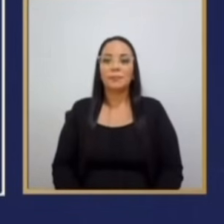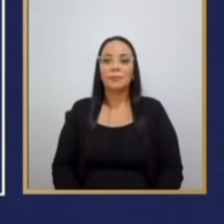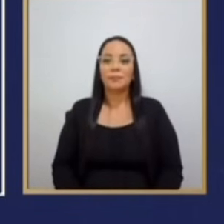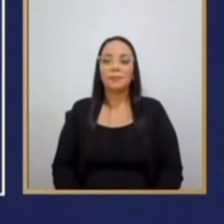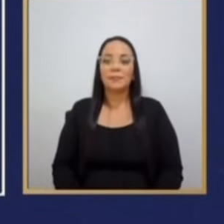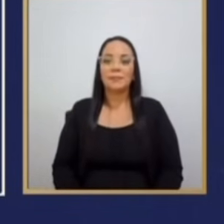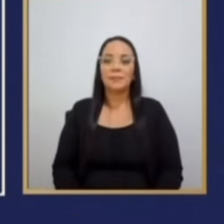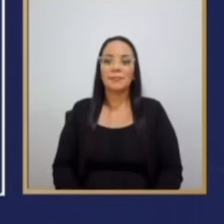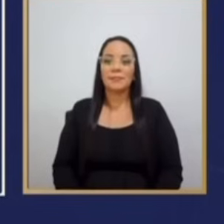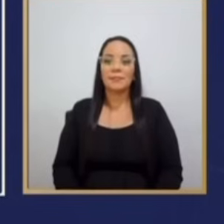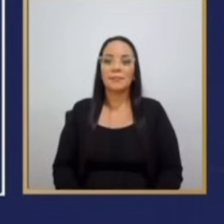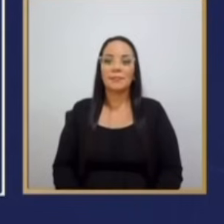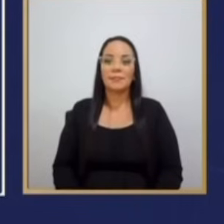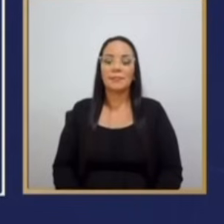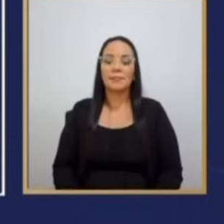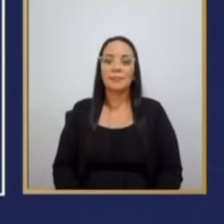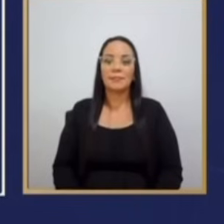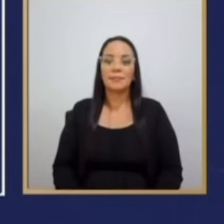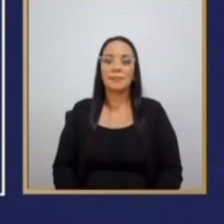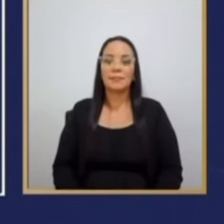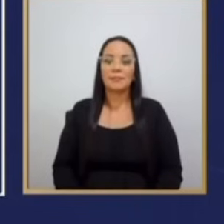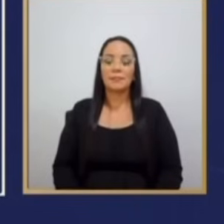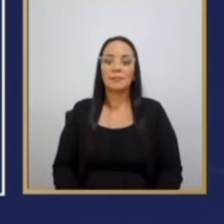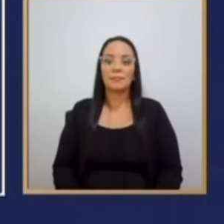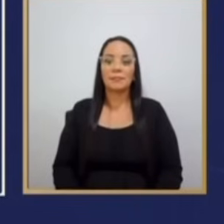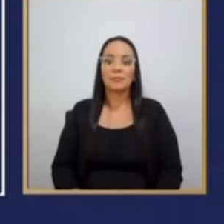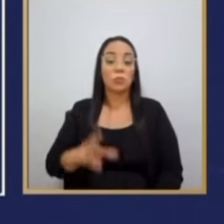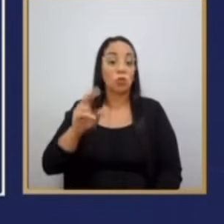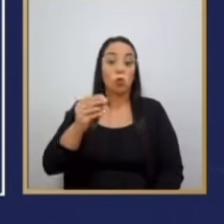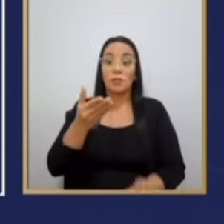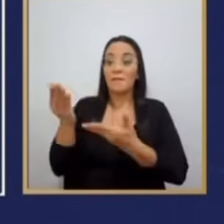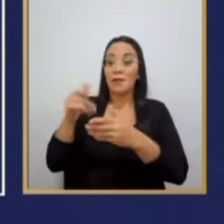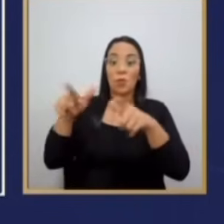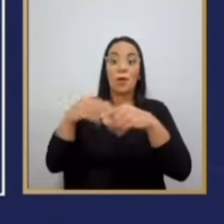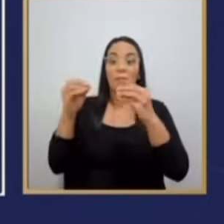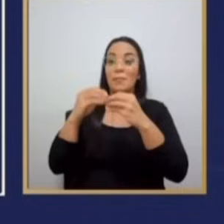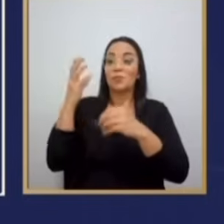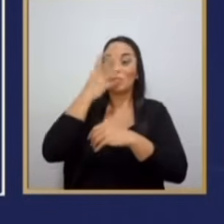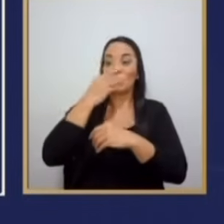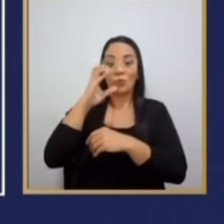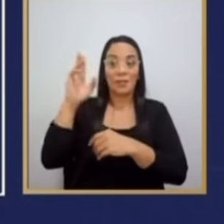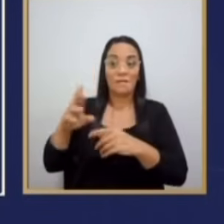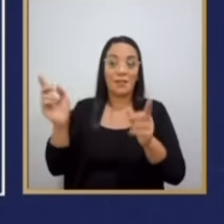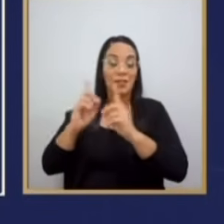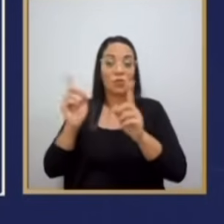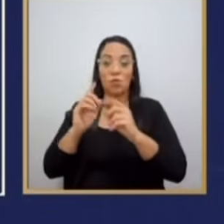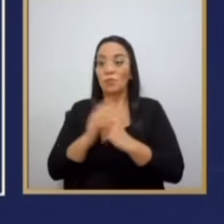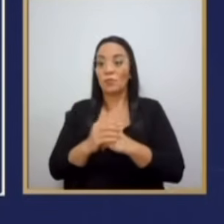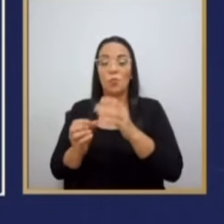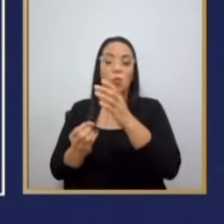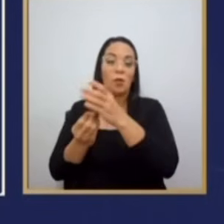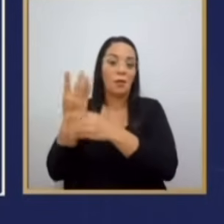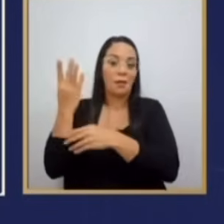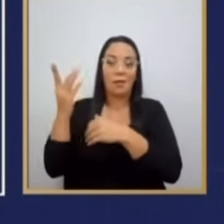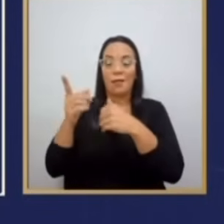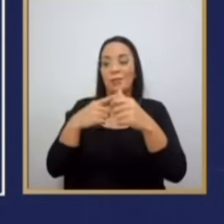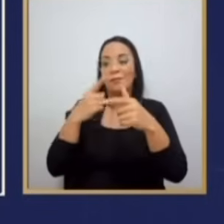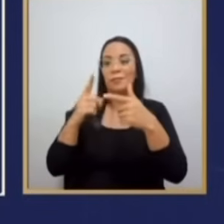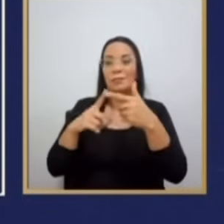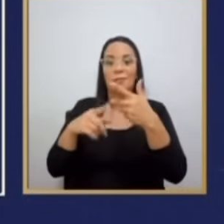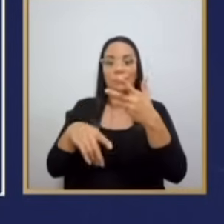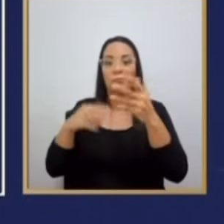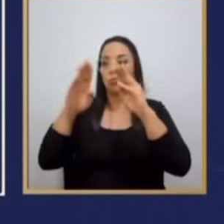No lo vamos a llevar al lugar más bonito de Costa Rica, ¿no? ni a un volcán, ni al